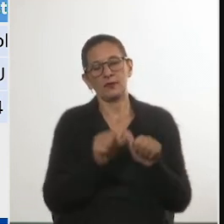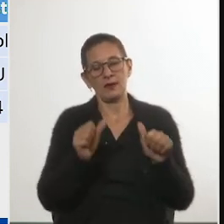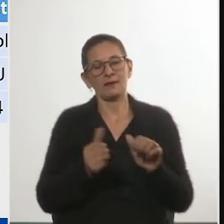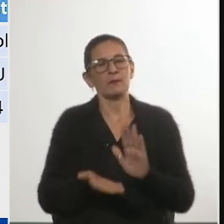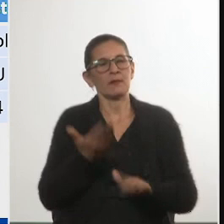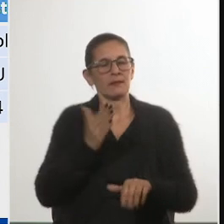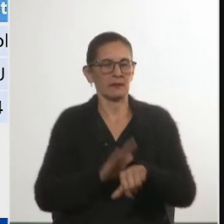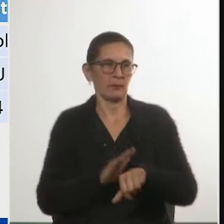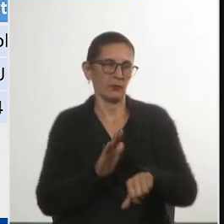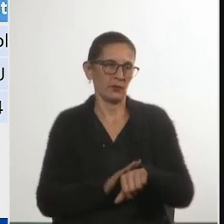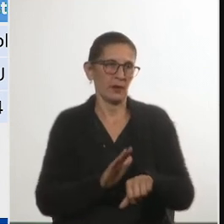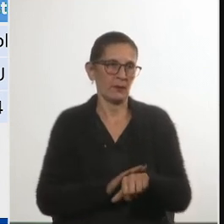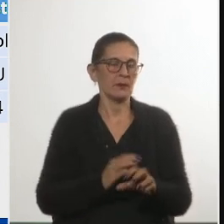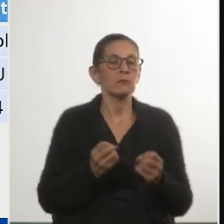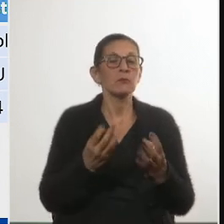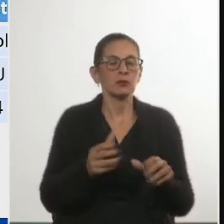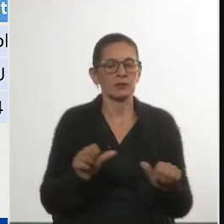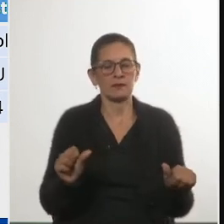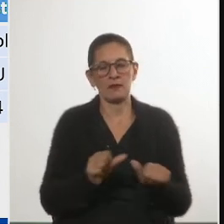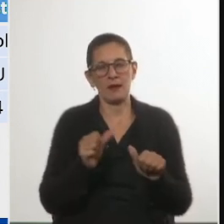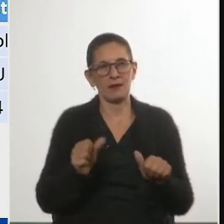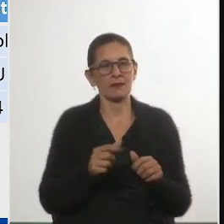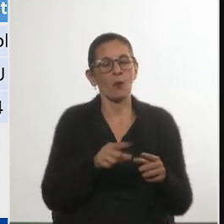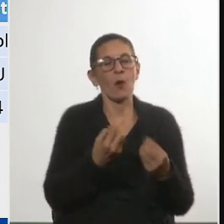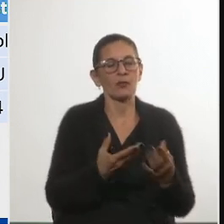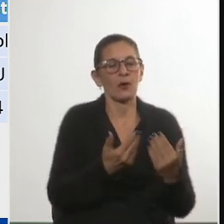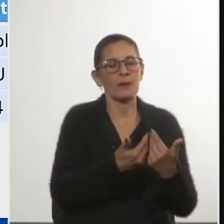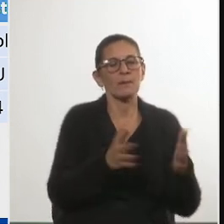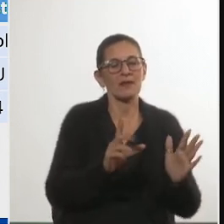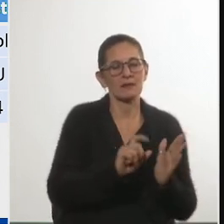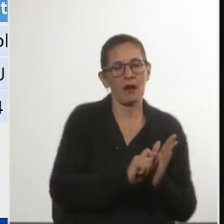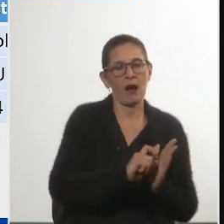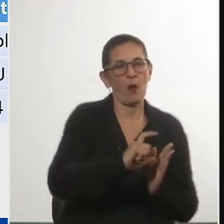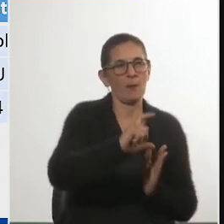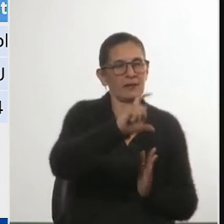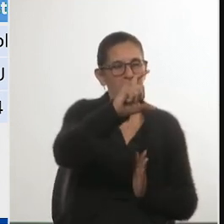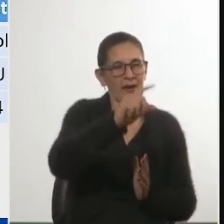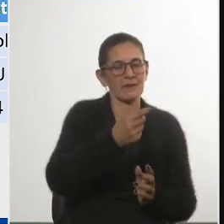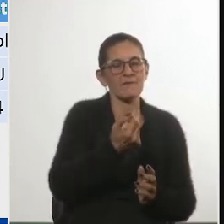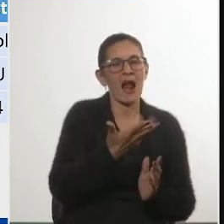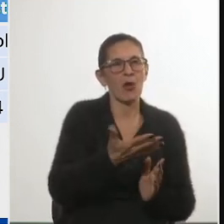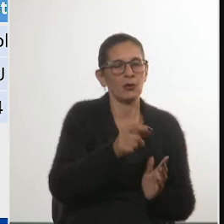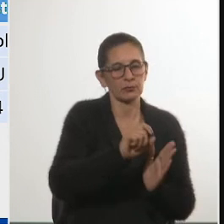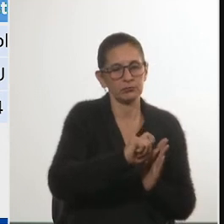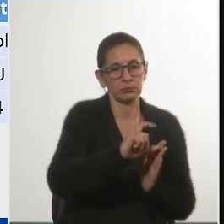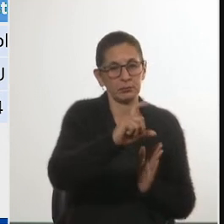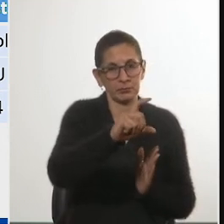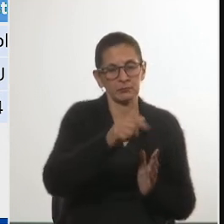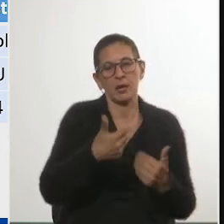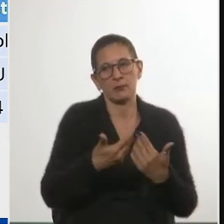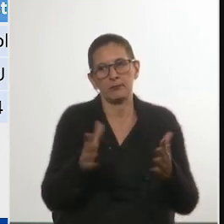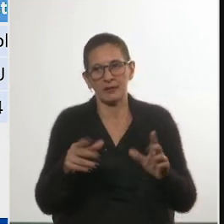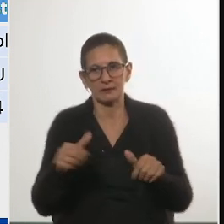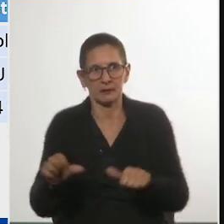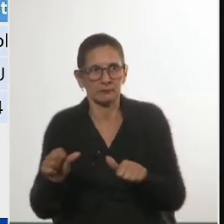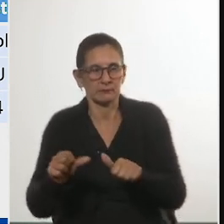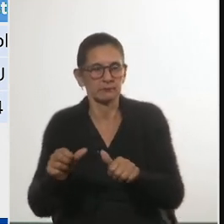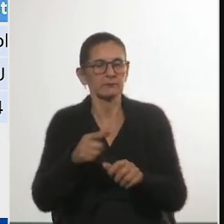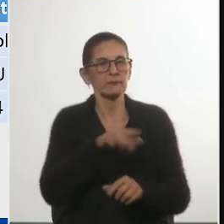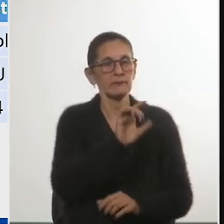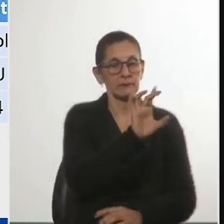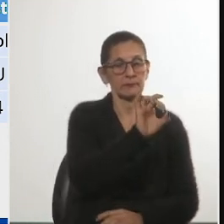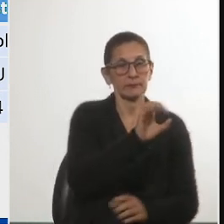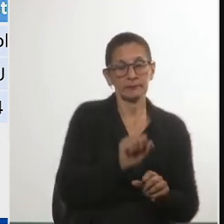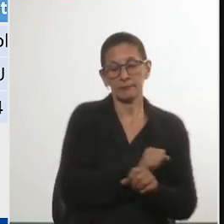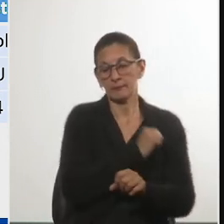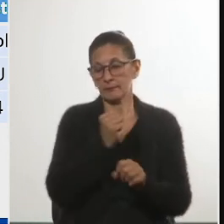muy responsable porque se hace ni bien comienzan a aumentar de forma sostenida los valores. Si vemos hasta el día del